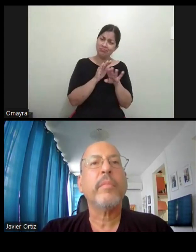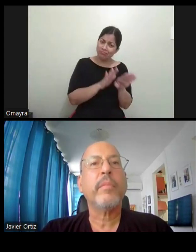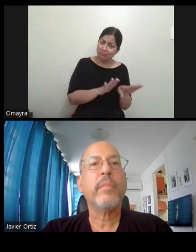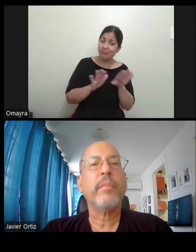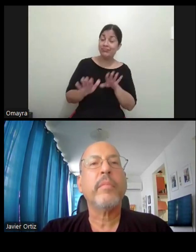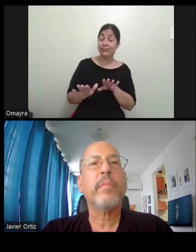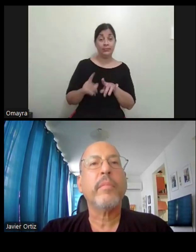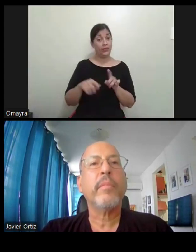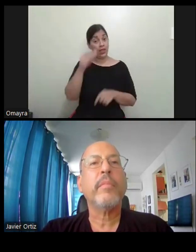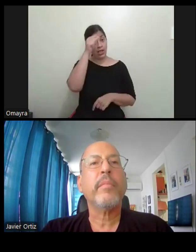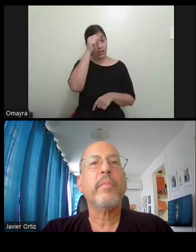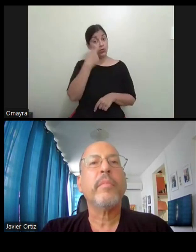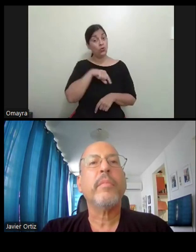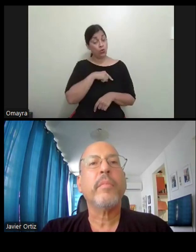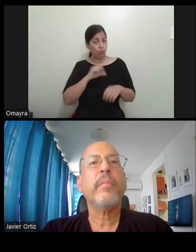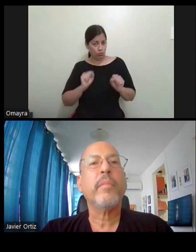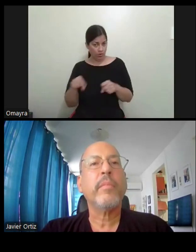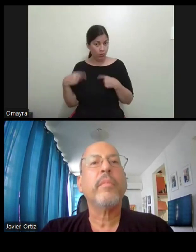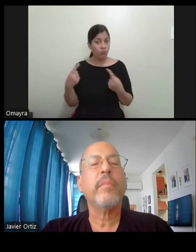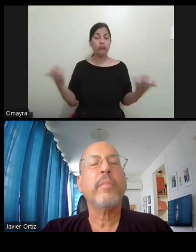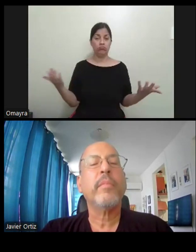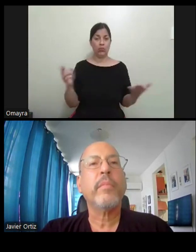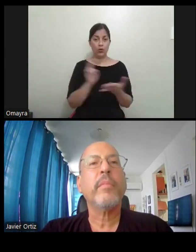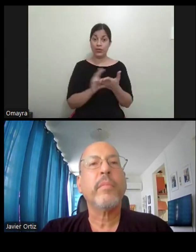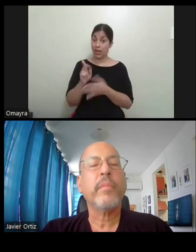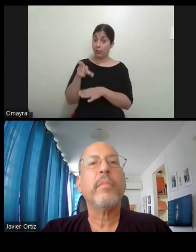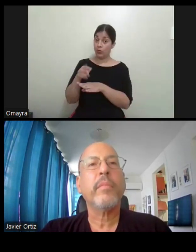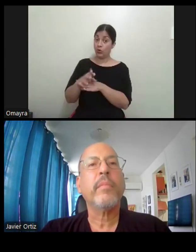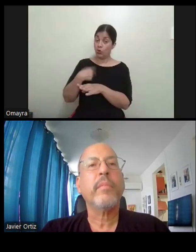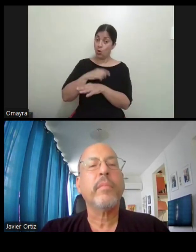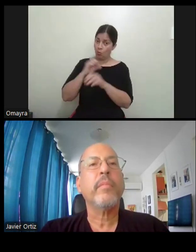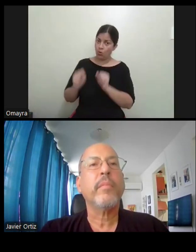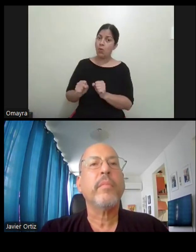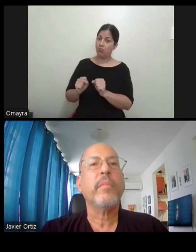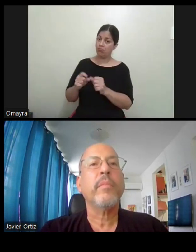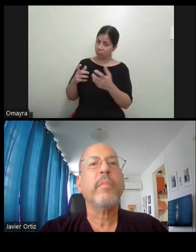Arecibo pudimos, y en la Universidad de Puerto Rico pudimos hacer ese ajuste